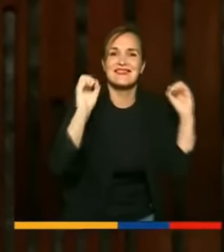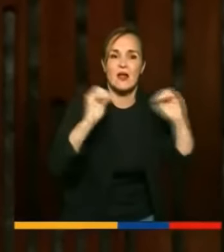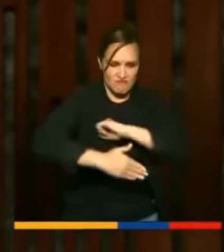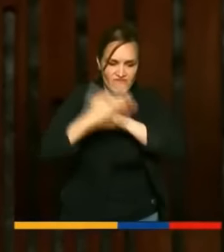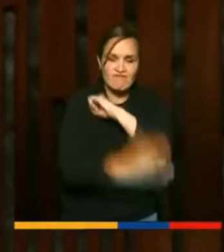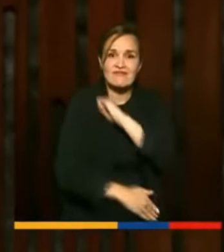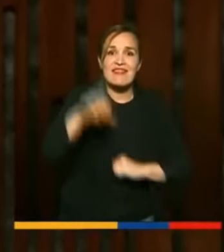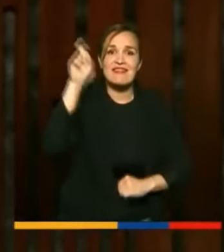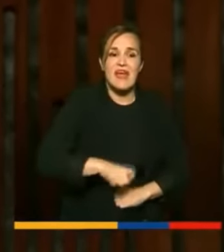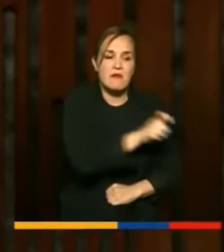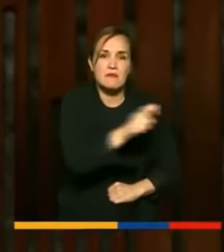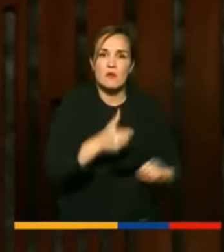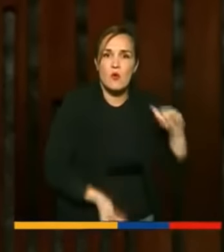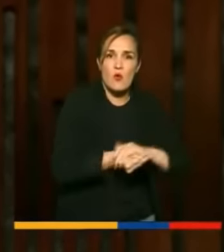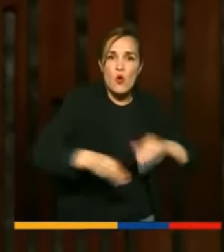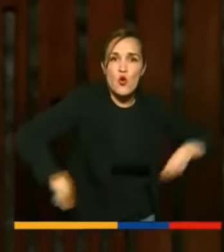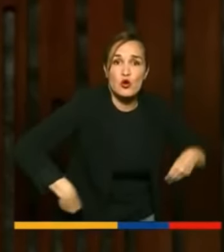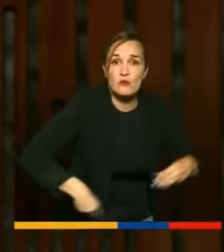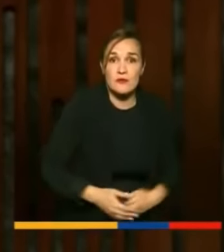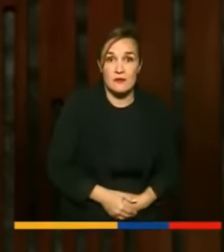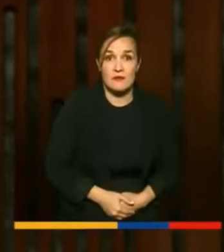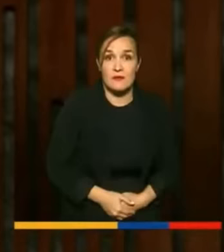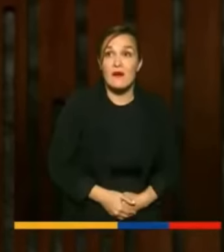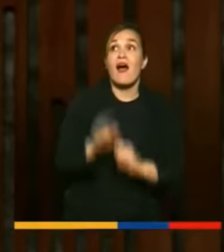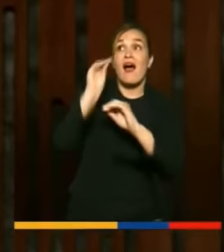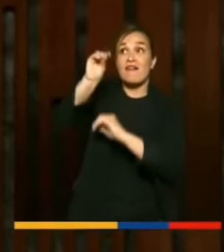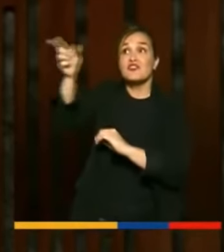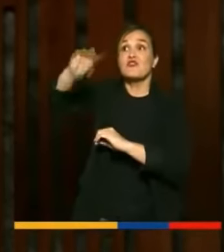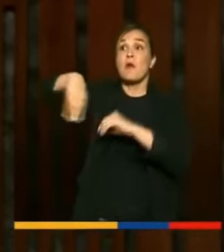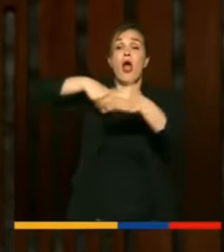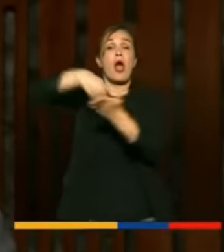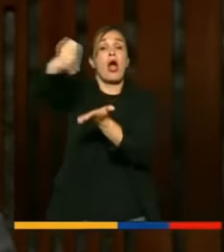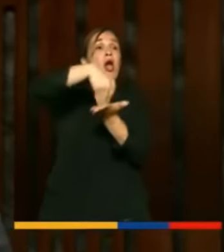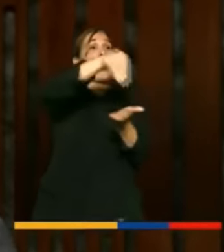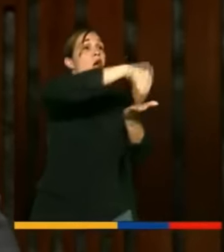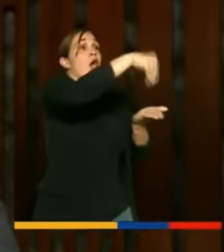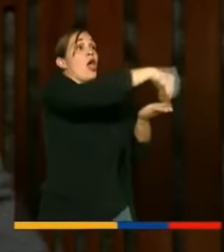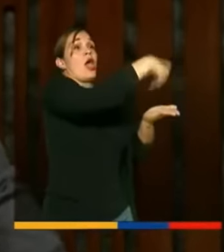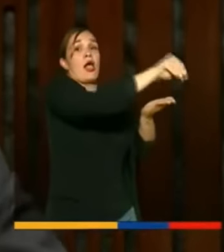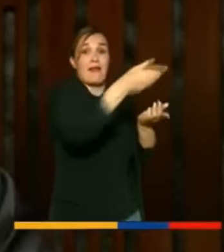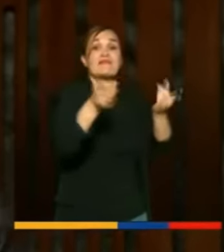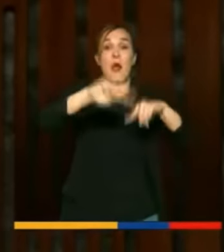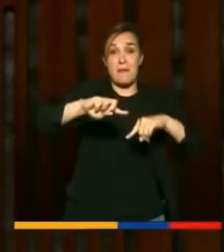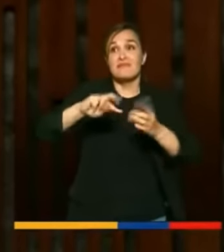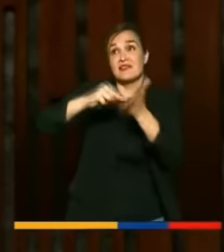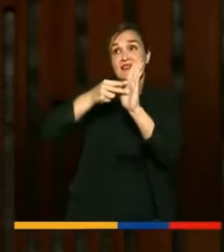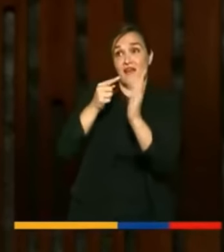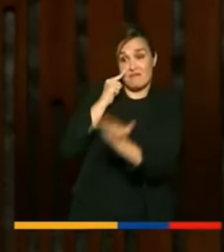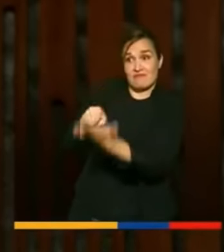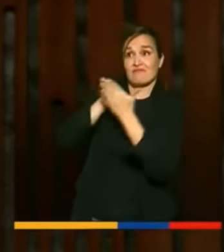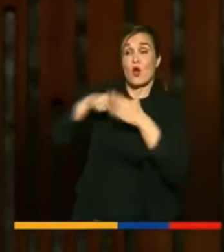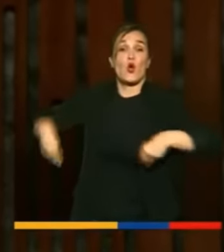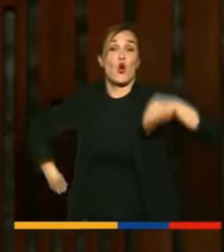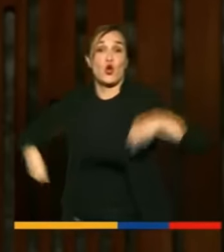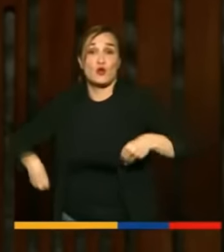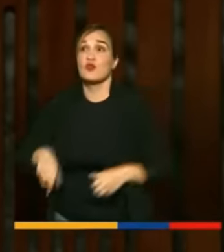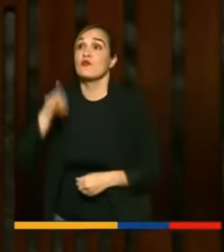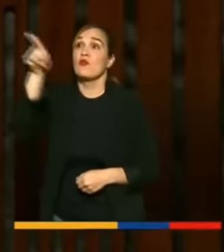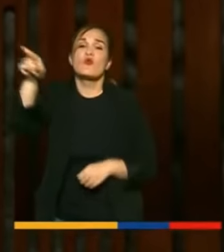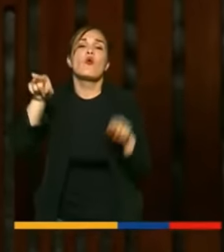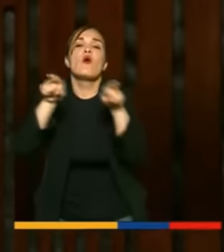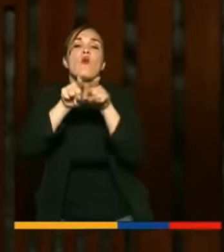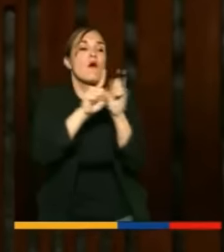Y presidente, el derroche también es corrupción. Utilizar los impuestos de los colombianos para pagar favores